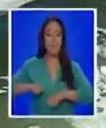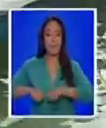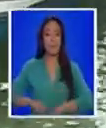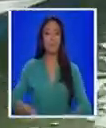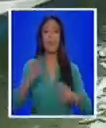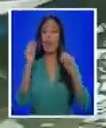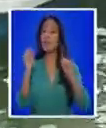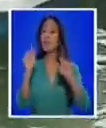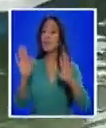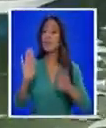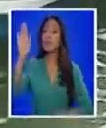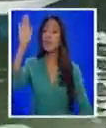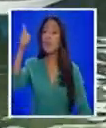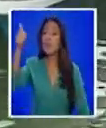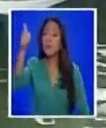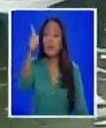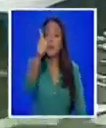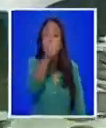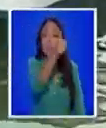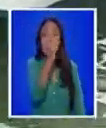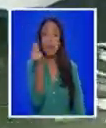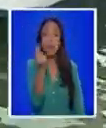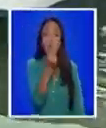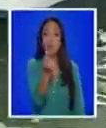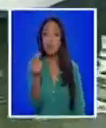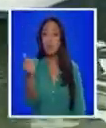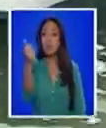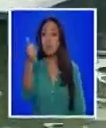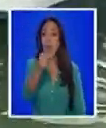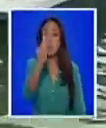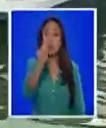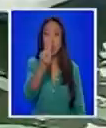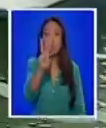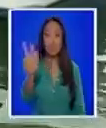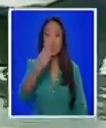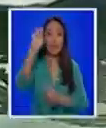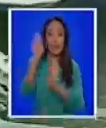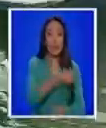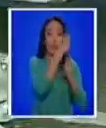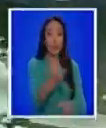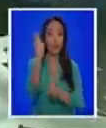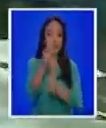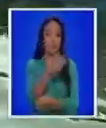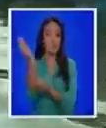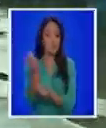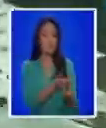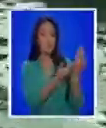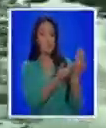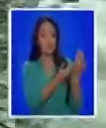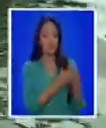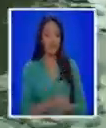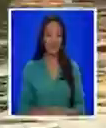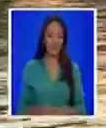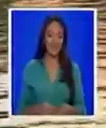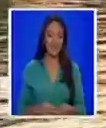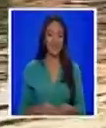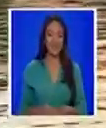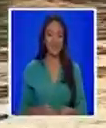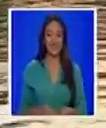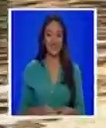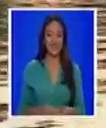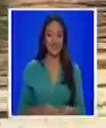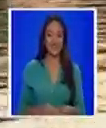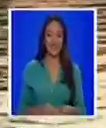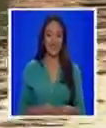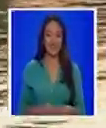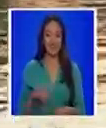¡Listos, muchachos! ¡Manos arriba! ¡Pulgar arriba! ¡Pulgar arriba! ¡A la una, a las dos y a las tres! ¡Jueguen vecinos!